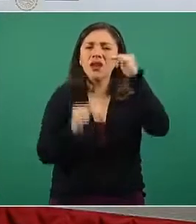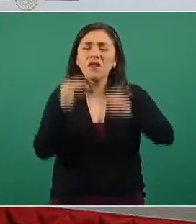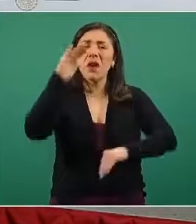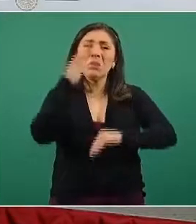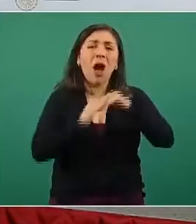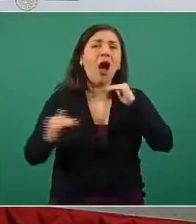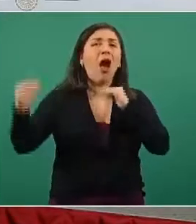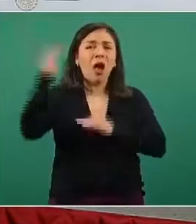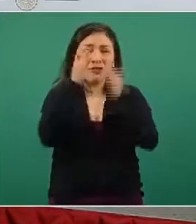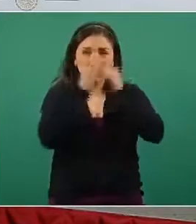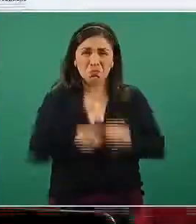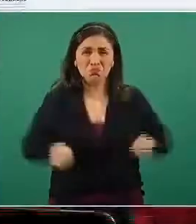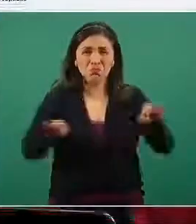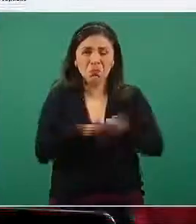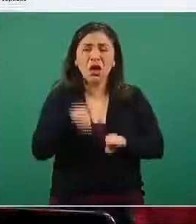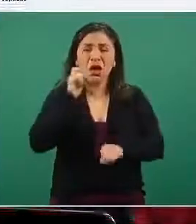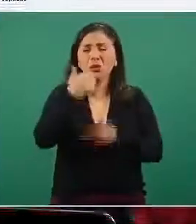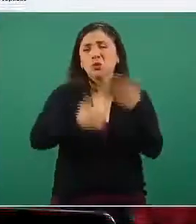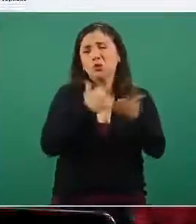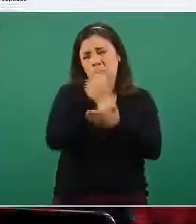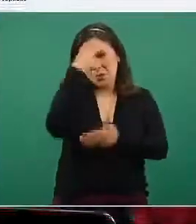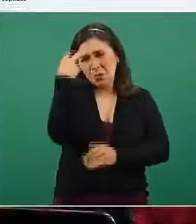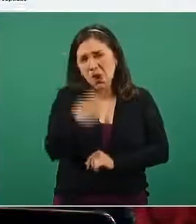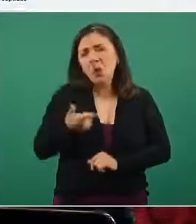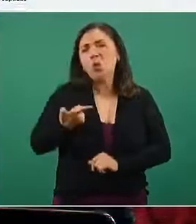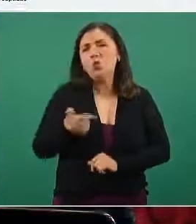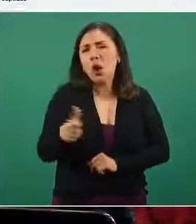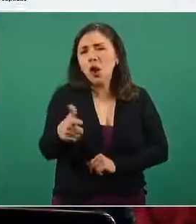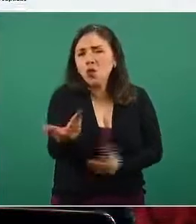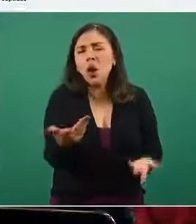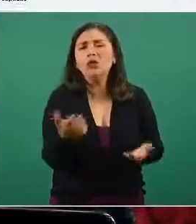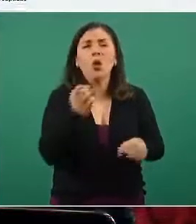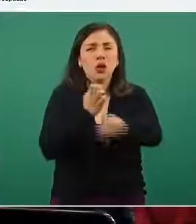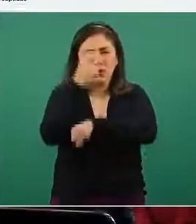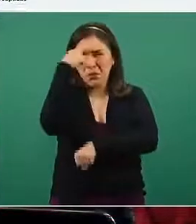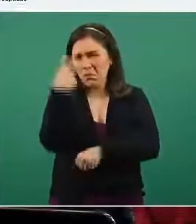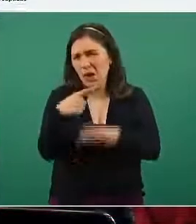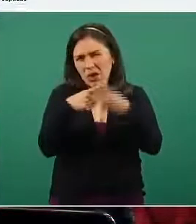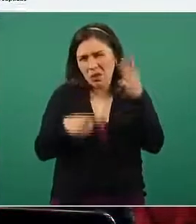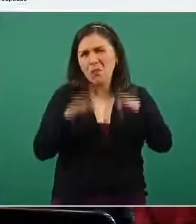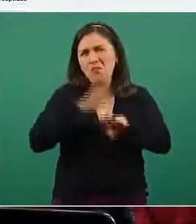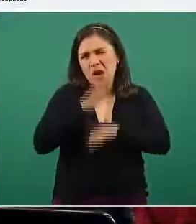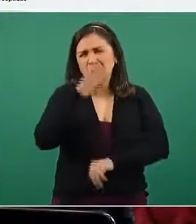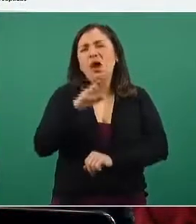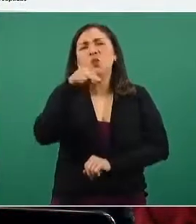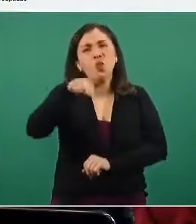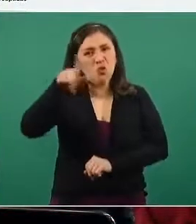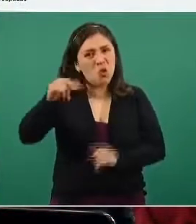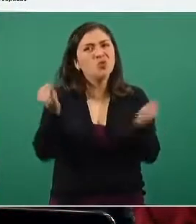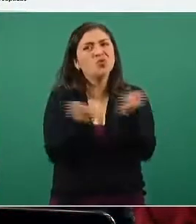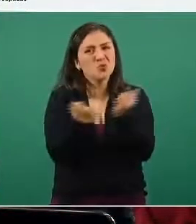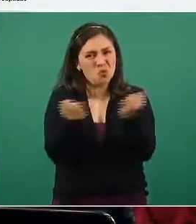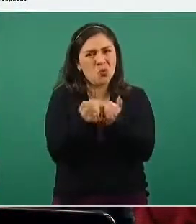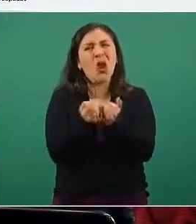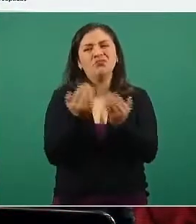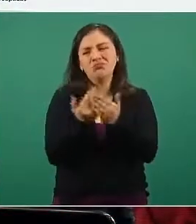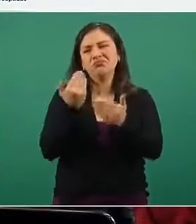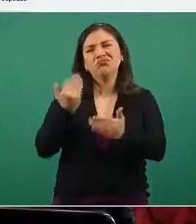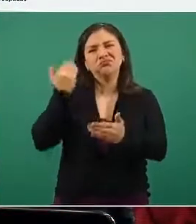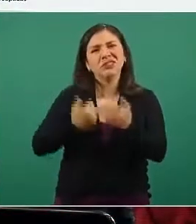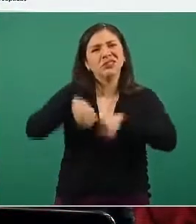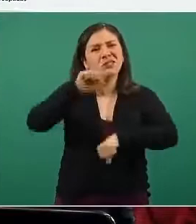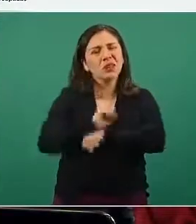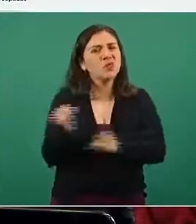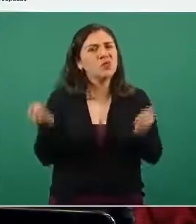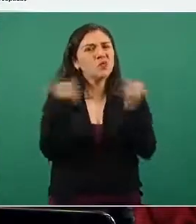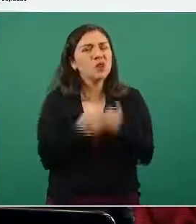ocupación pues importantes, como ha sido la Ciudad de México, Guanajuato y el Estado de México, Nuevo León también, en las últimas